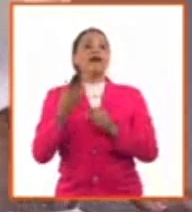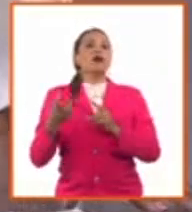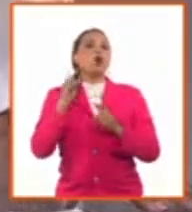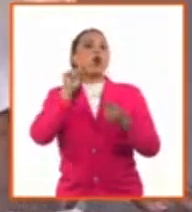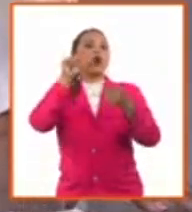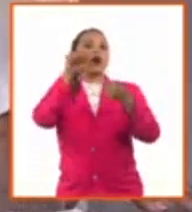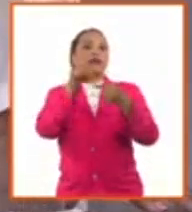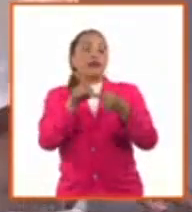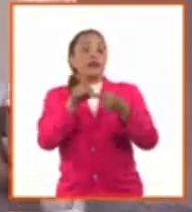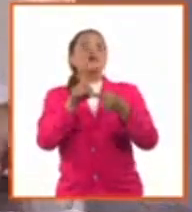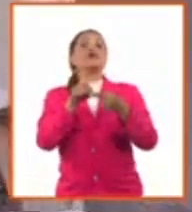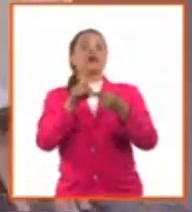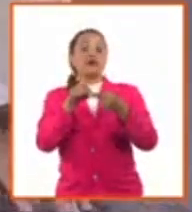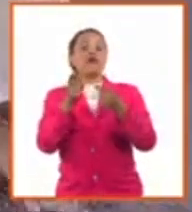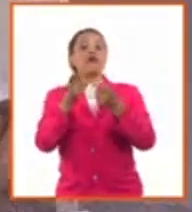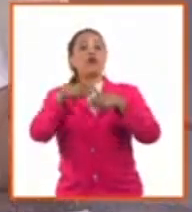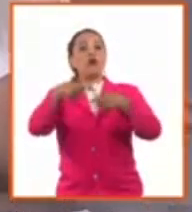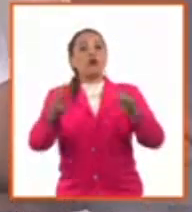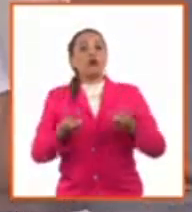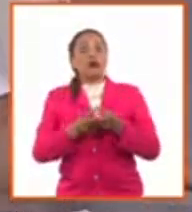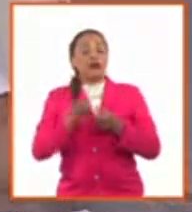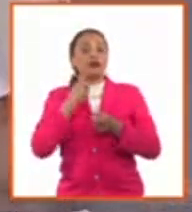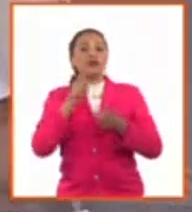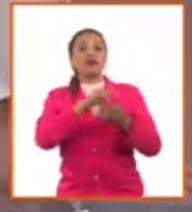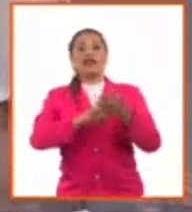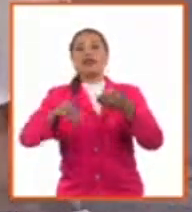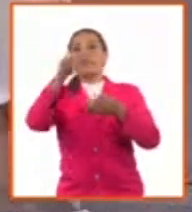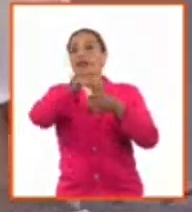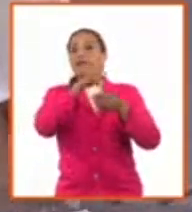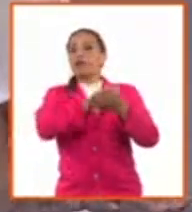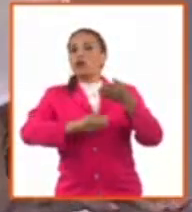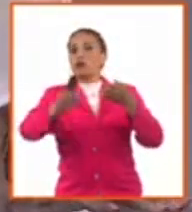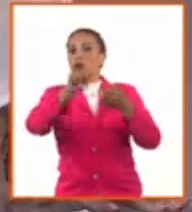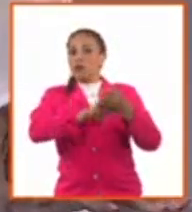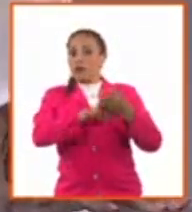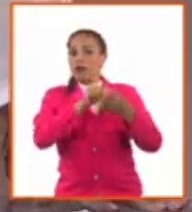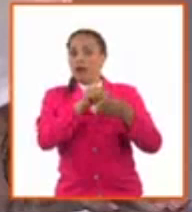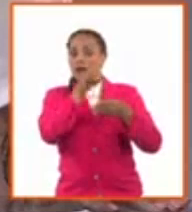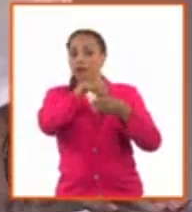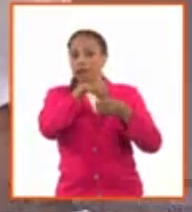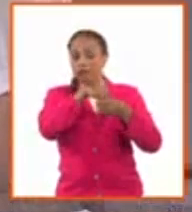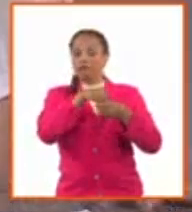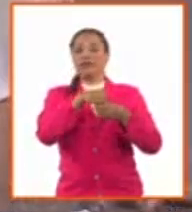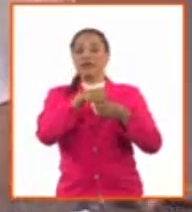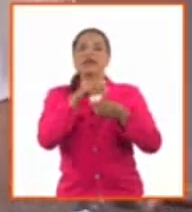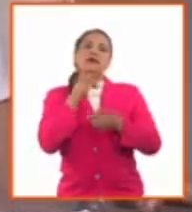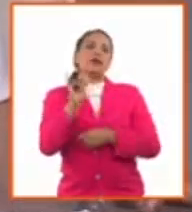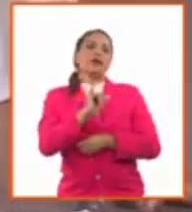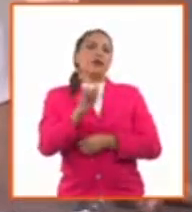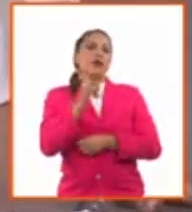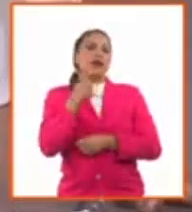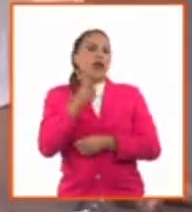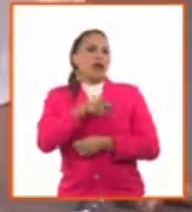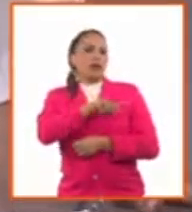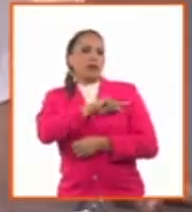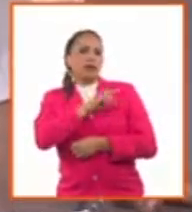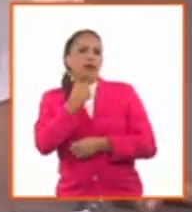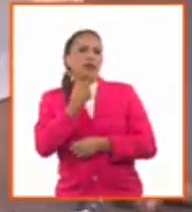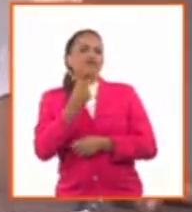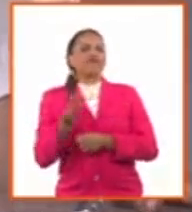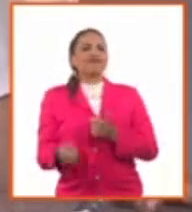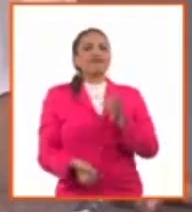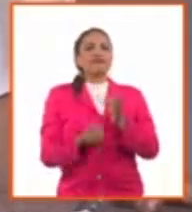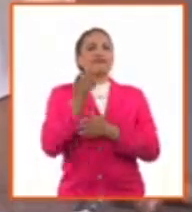que vamos a llegar este año con un congreso en nuestros consejos populares. Pero lo es también porque hemos estado